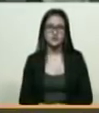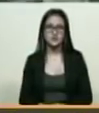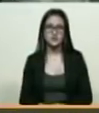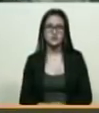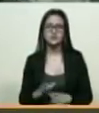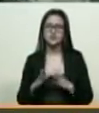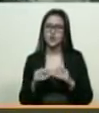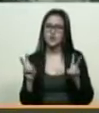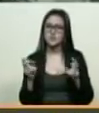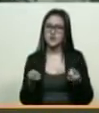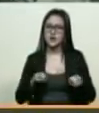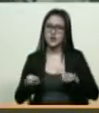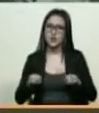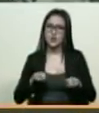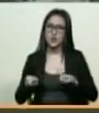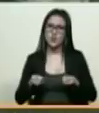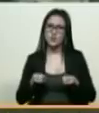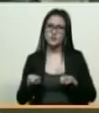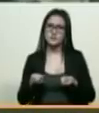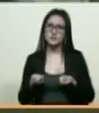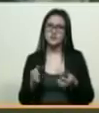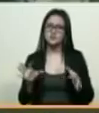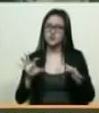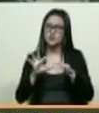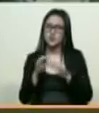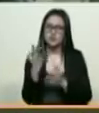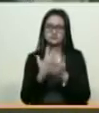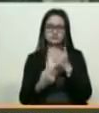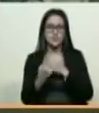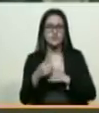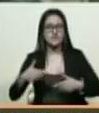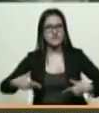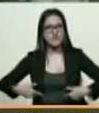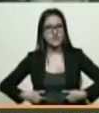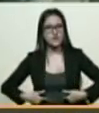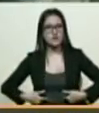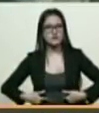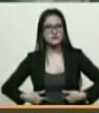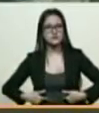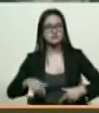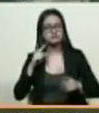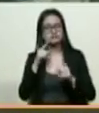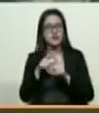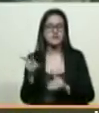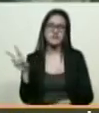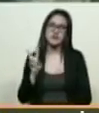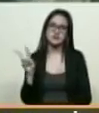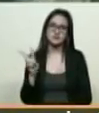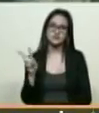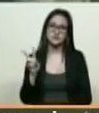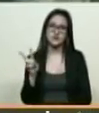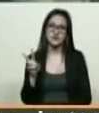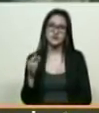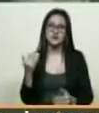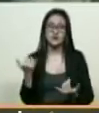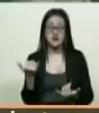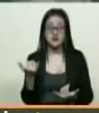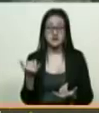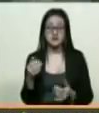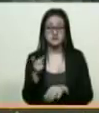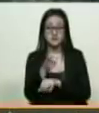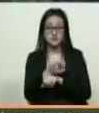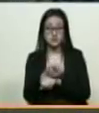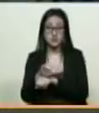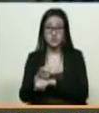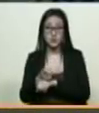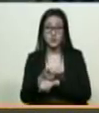los factores de la economía, unidos en un solo esfuerzo por Venezuela. Así que desde aquí, desde el Circo Militar de